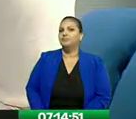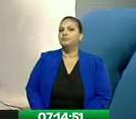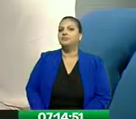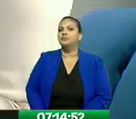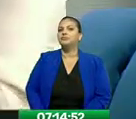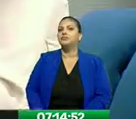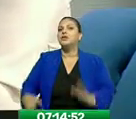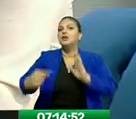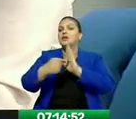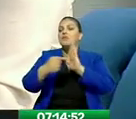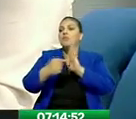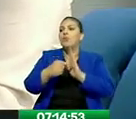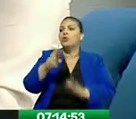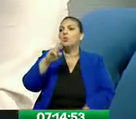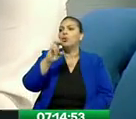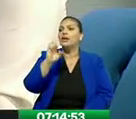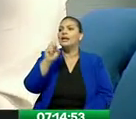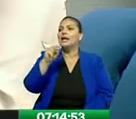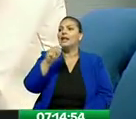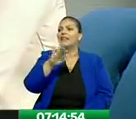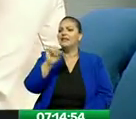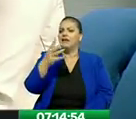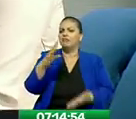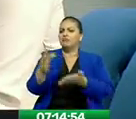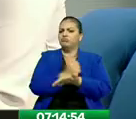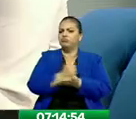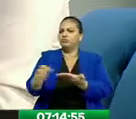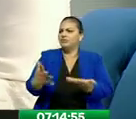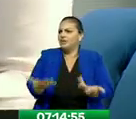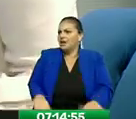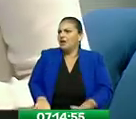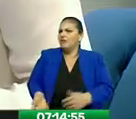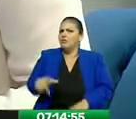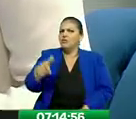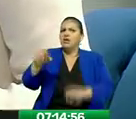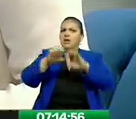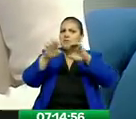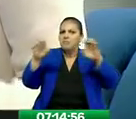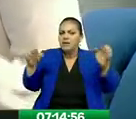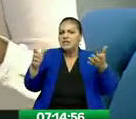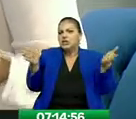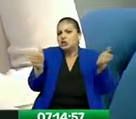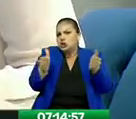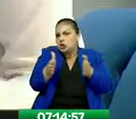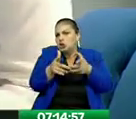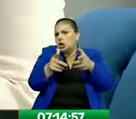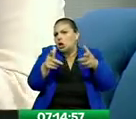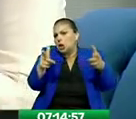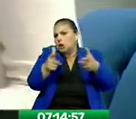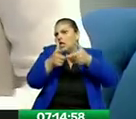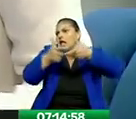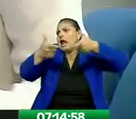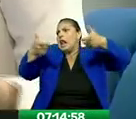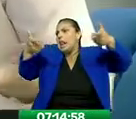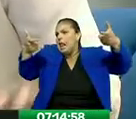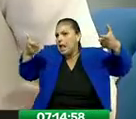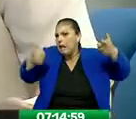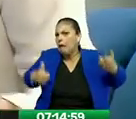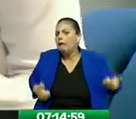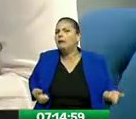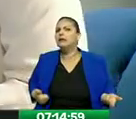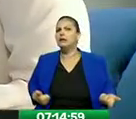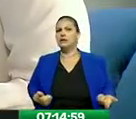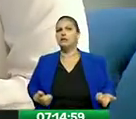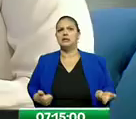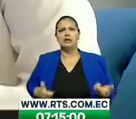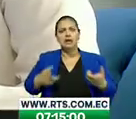a la renta. Y eso ustedes lo venían demandando, no solamente ustedes, sino desde los pequeños, medianos y grandes empresarios o productores,